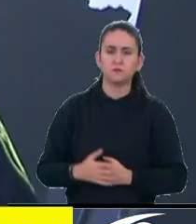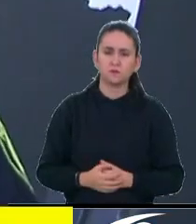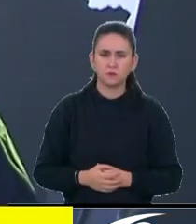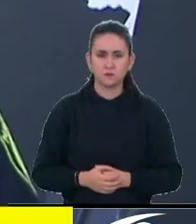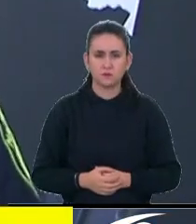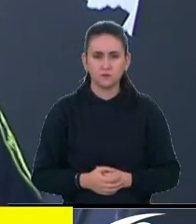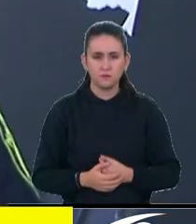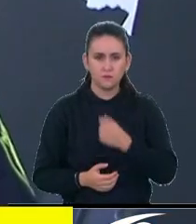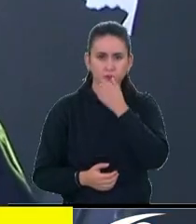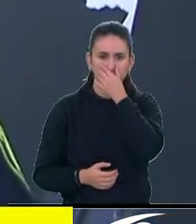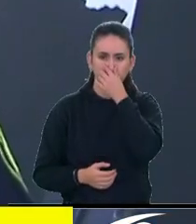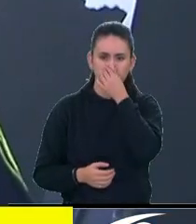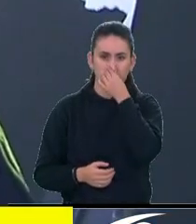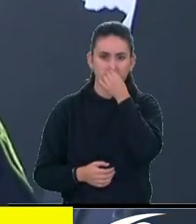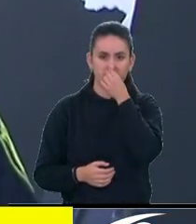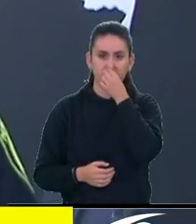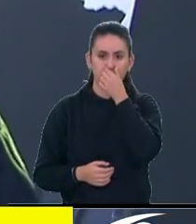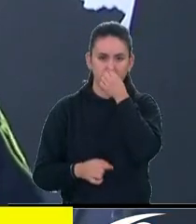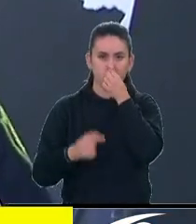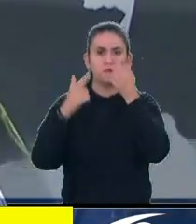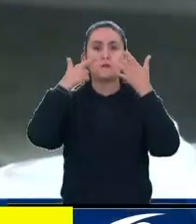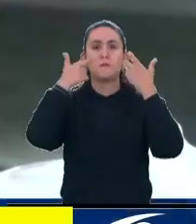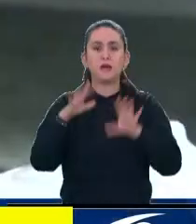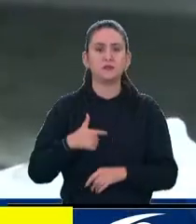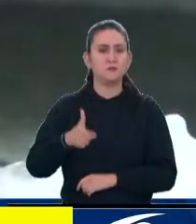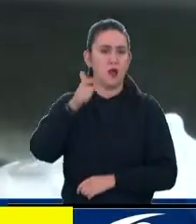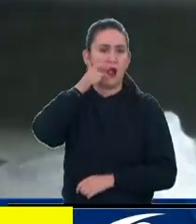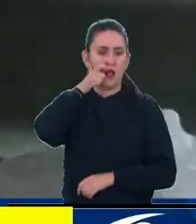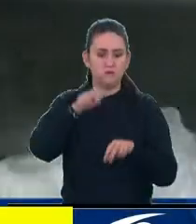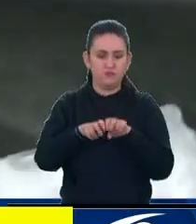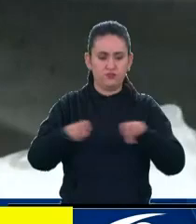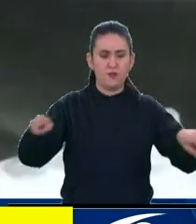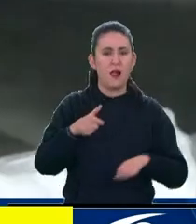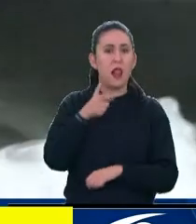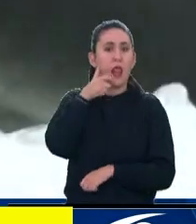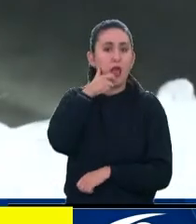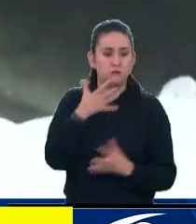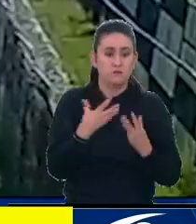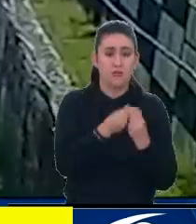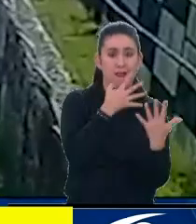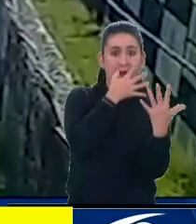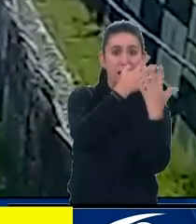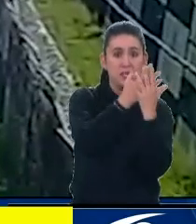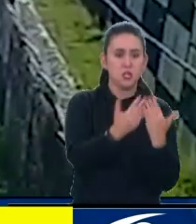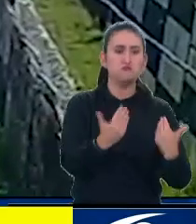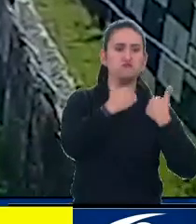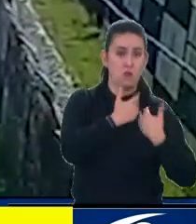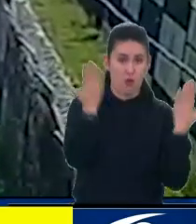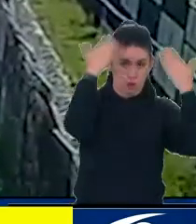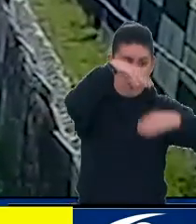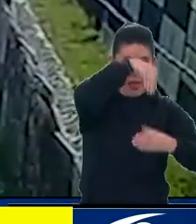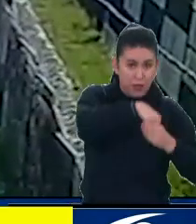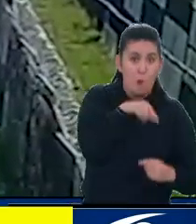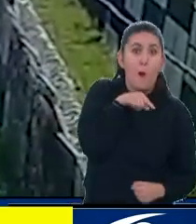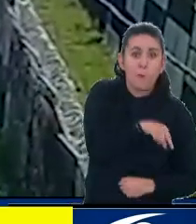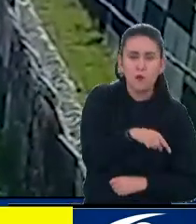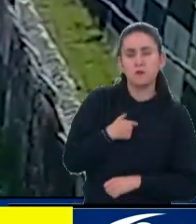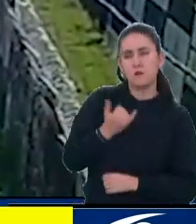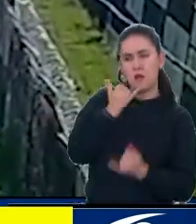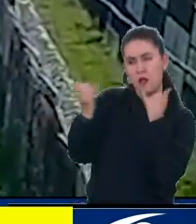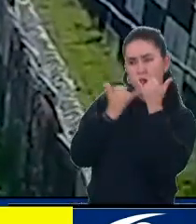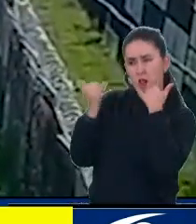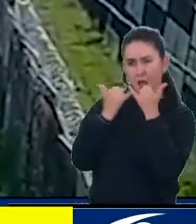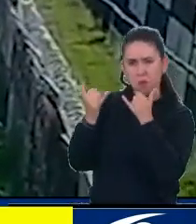modalidad al parecer de call center en donde los internos se dedican a hacer estas llamadas más o menos están haciendo